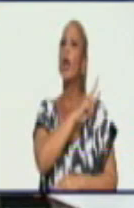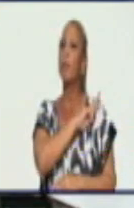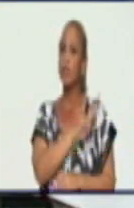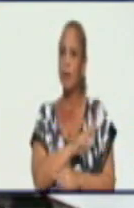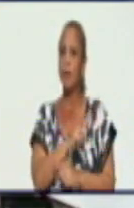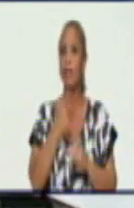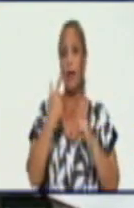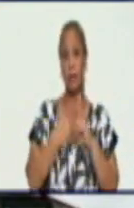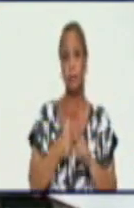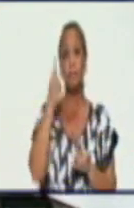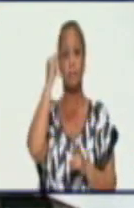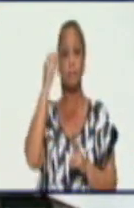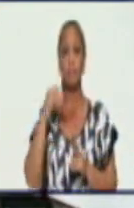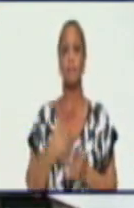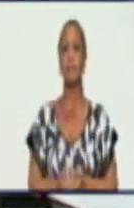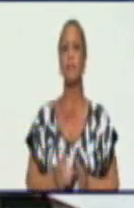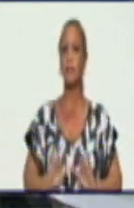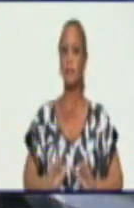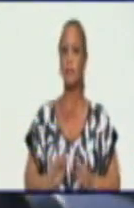vamos a hacer un alto en el camino